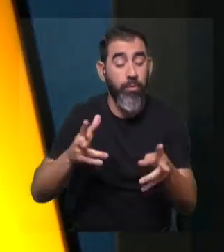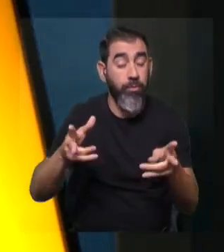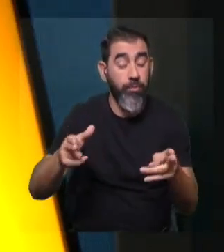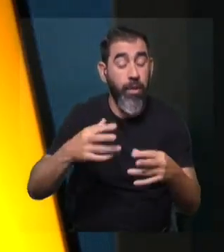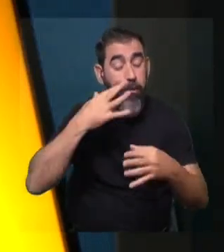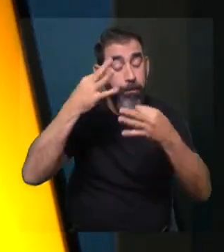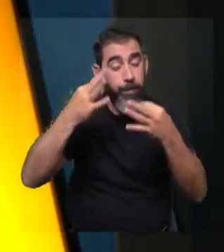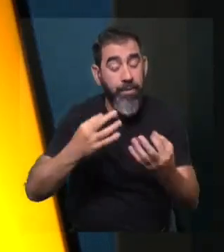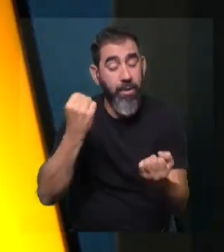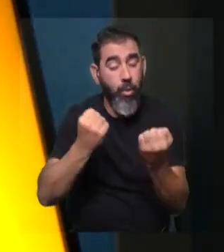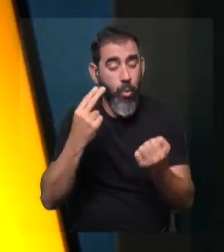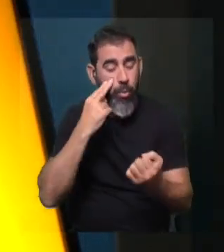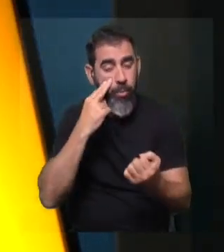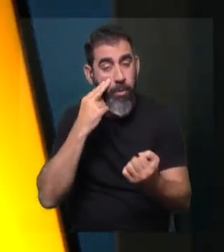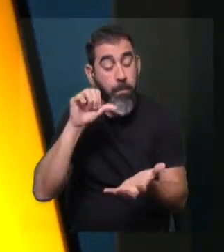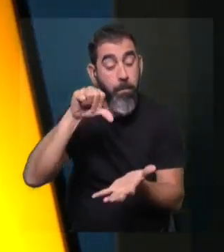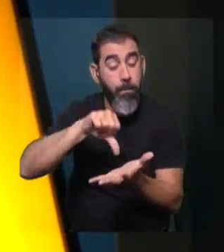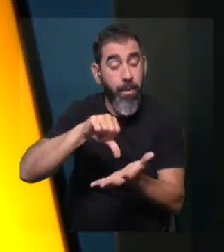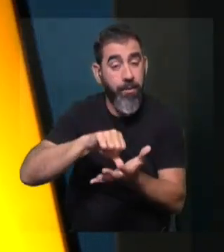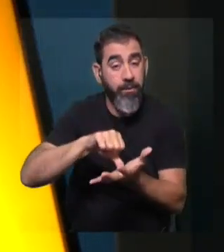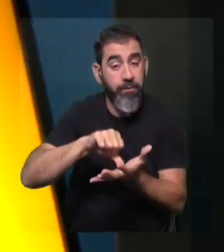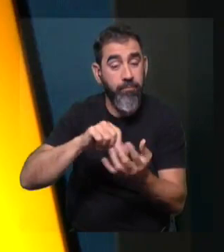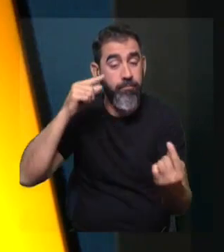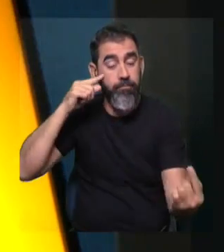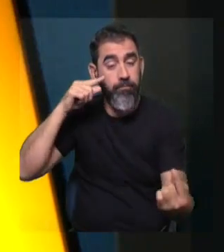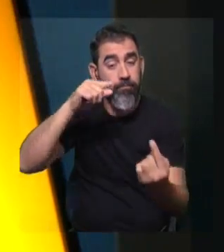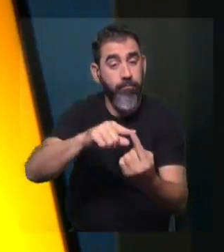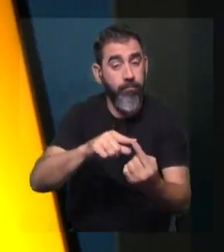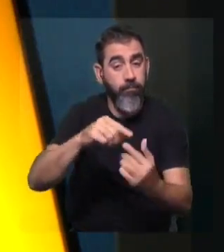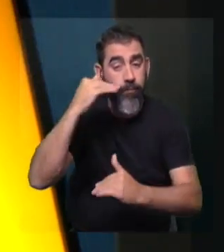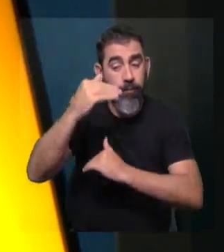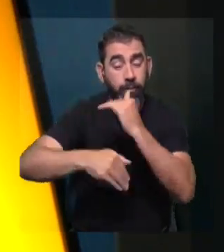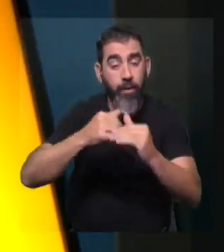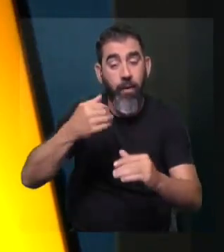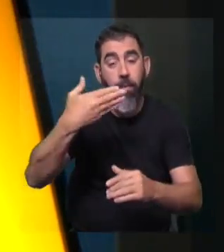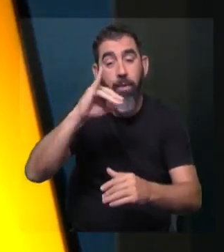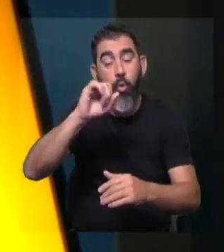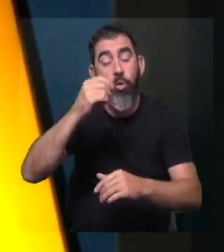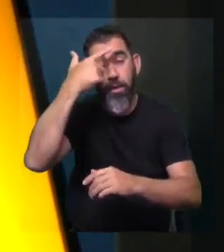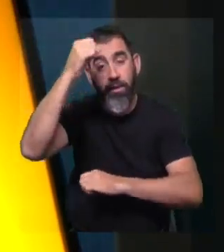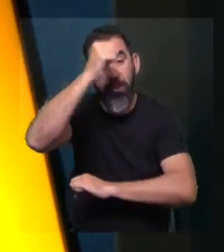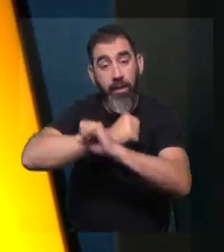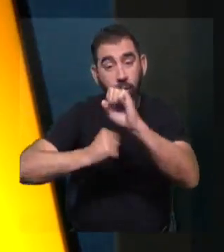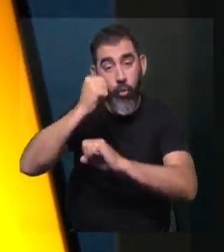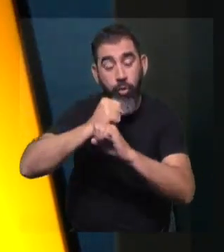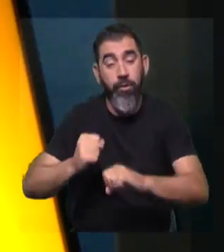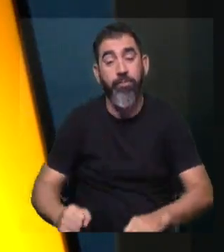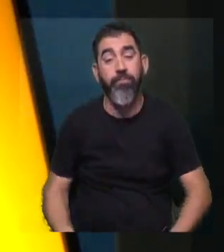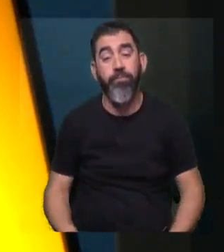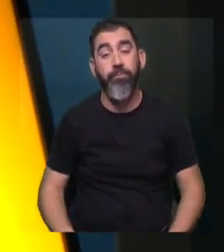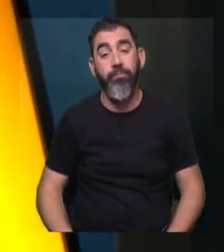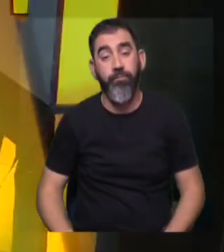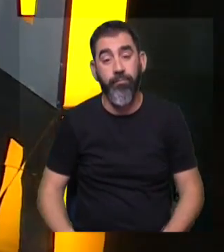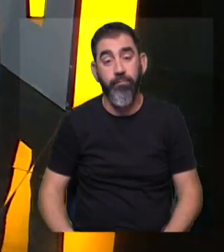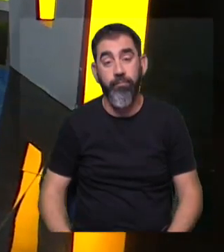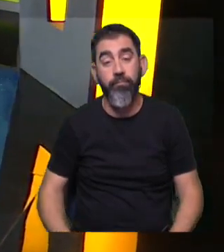económicas, hicieron como país una apuesta a desarrollar la biotecnología como área de desarrollo. Eso es algo que ha